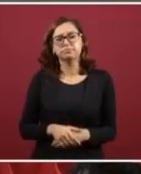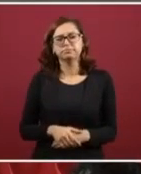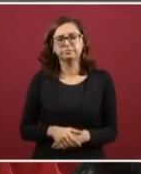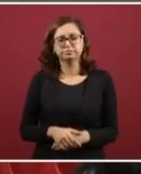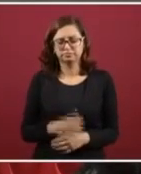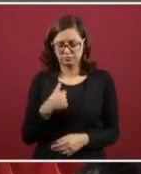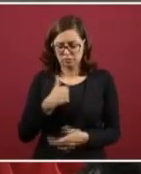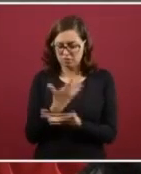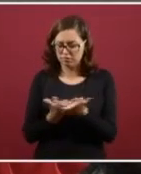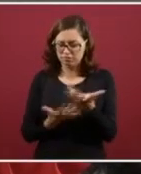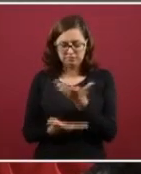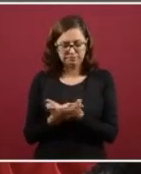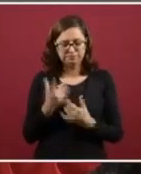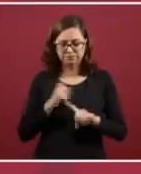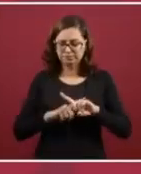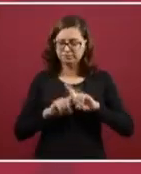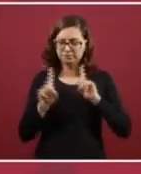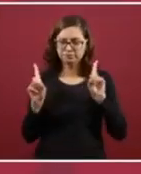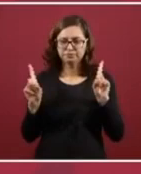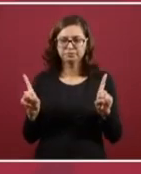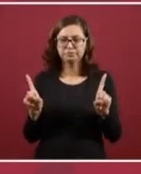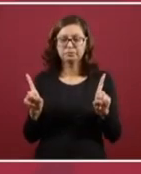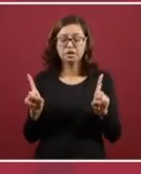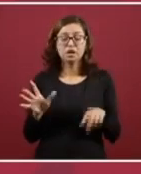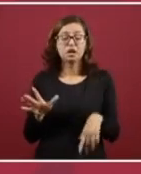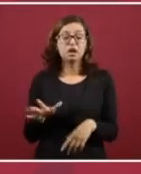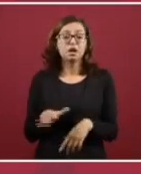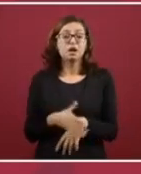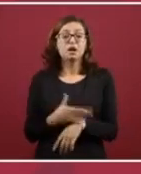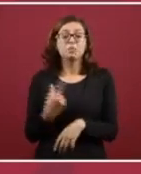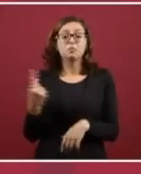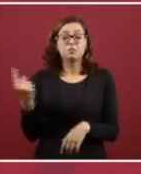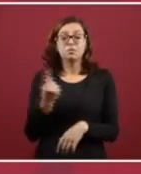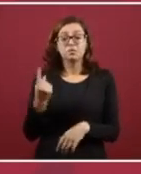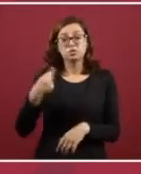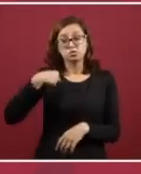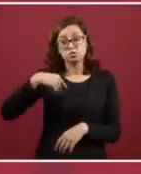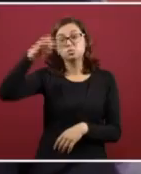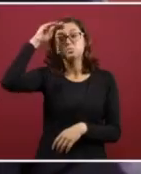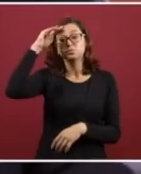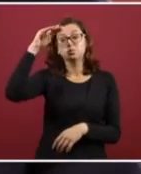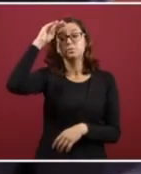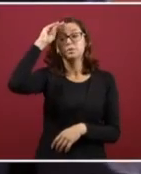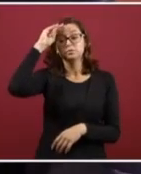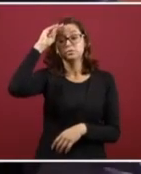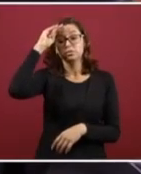actuarse de esa forma, porque considero que la mejor